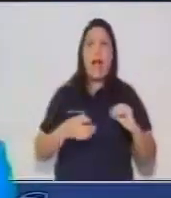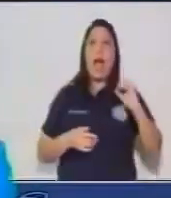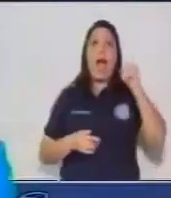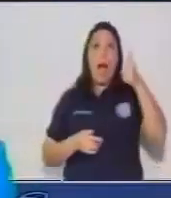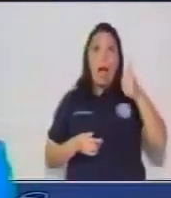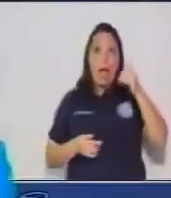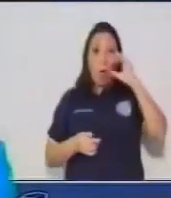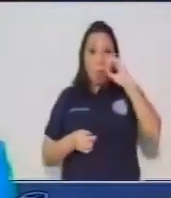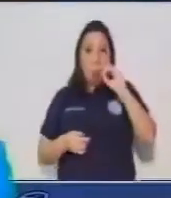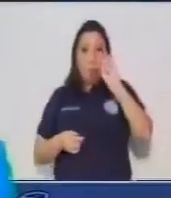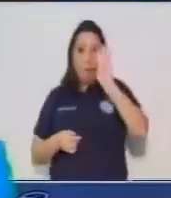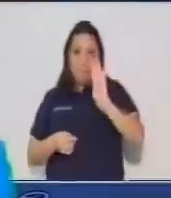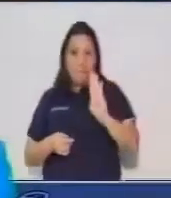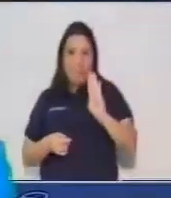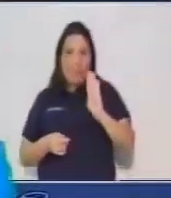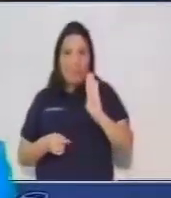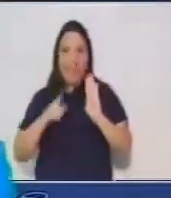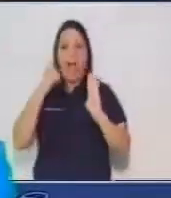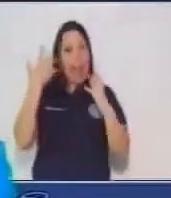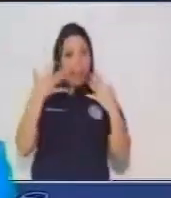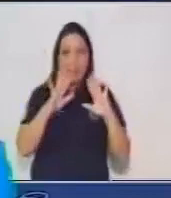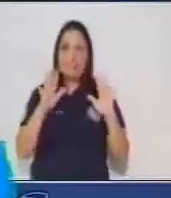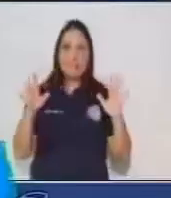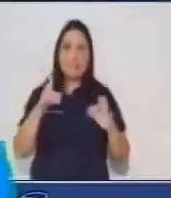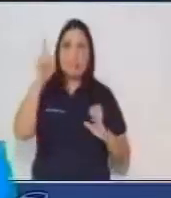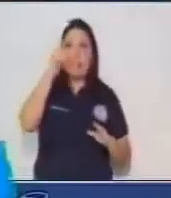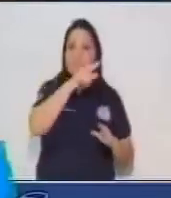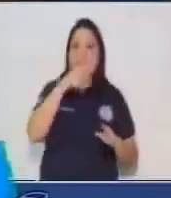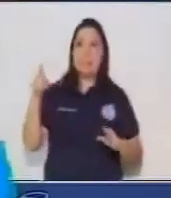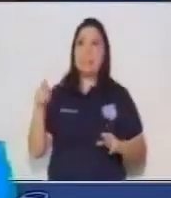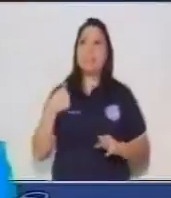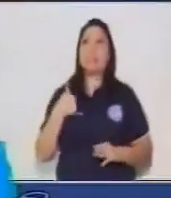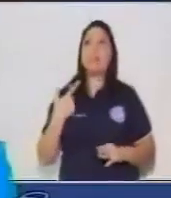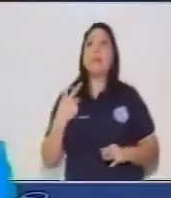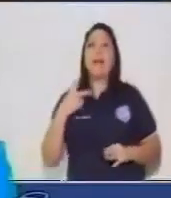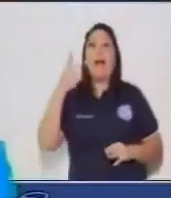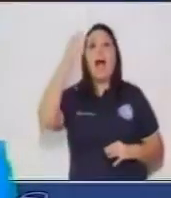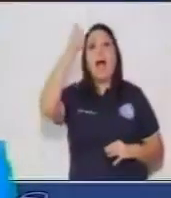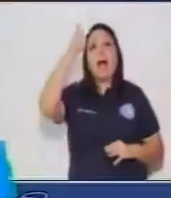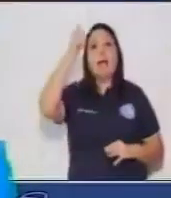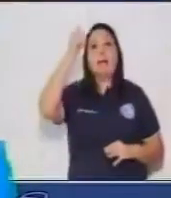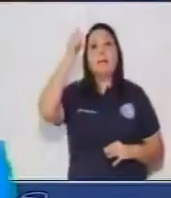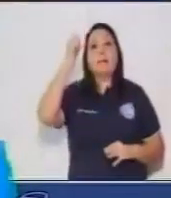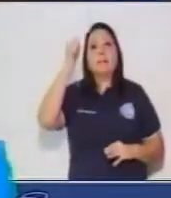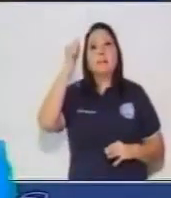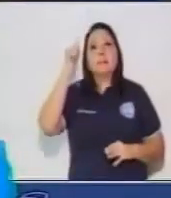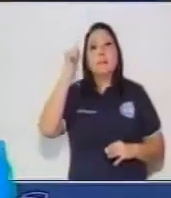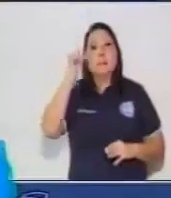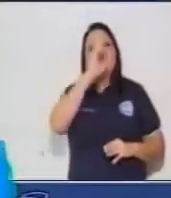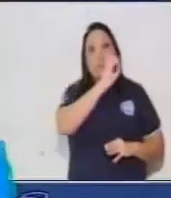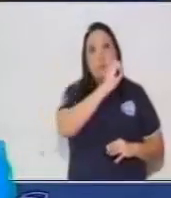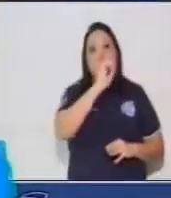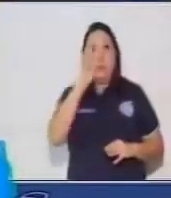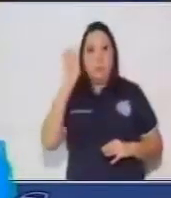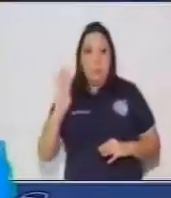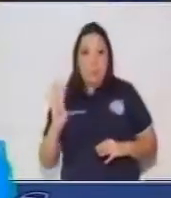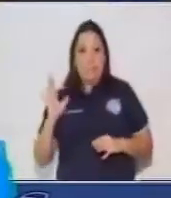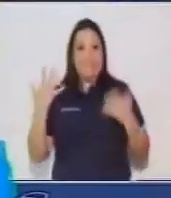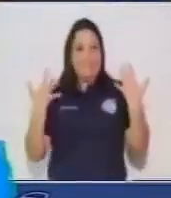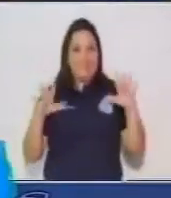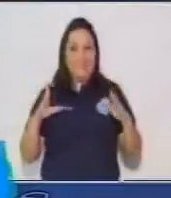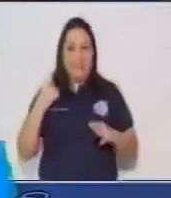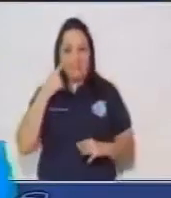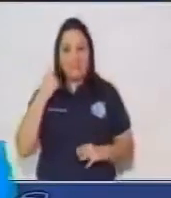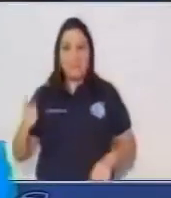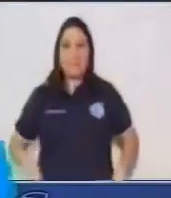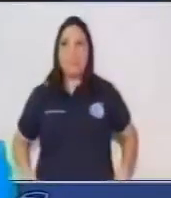AOB. Y estoy nombrando a este ángulo por los elementos que lo componen, ¿verdad? El lado A, lado